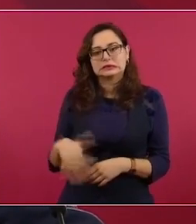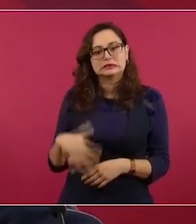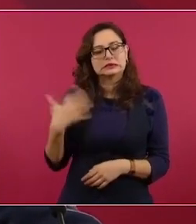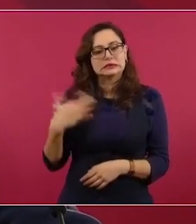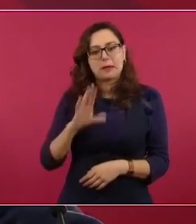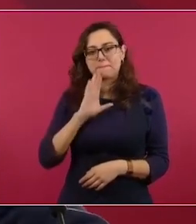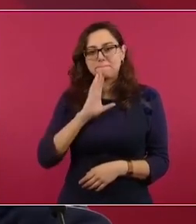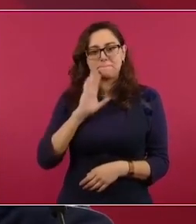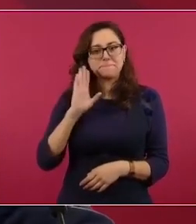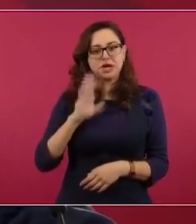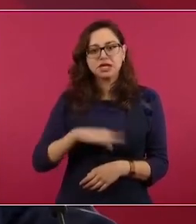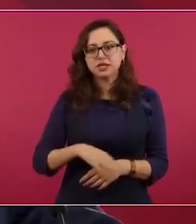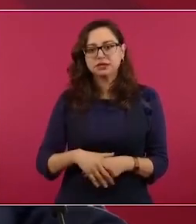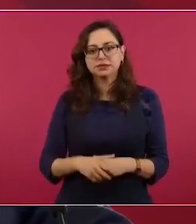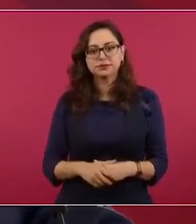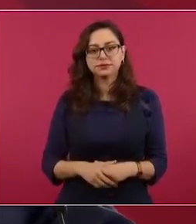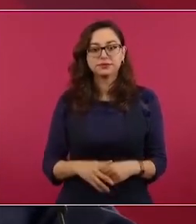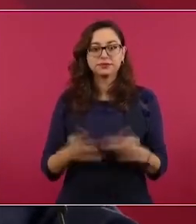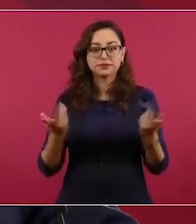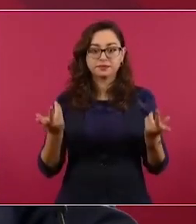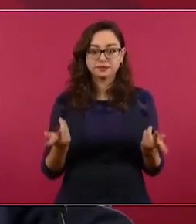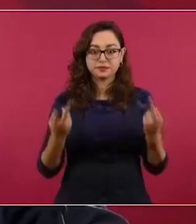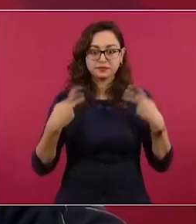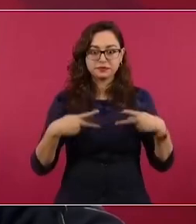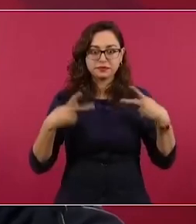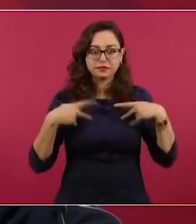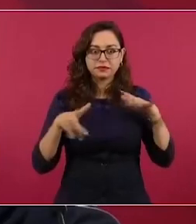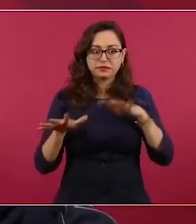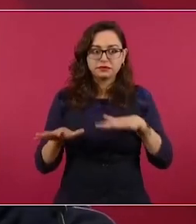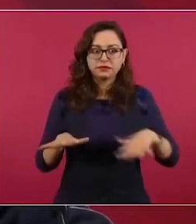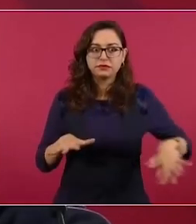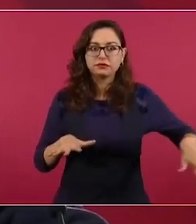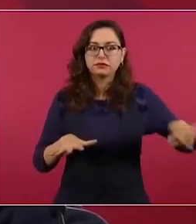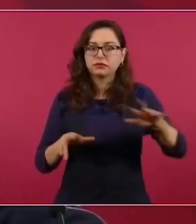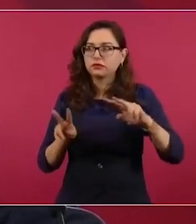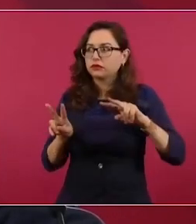O sea, ¿cómo van a retorcer